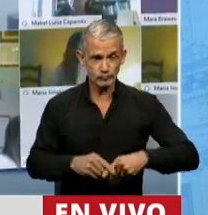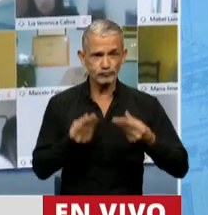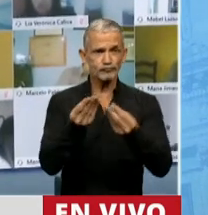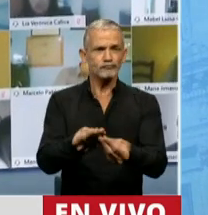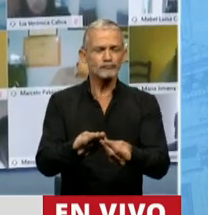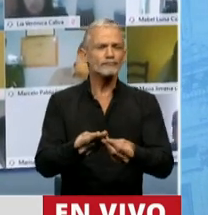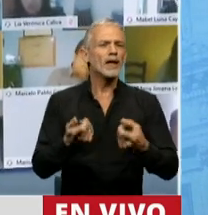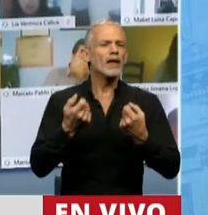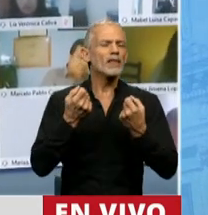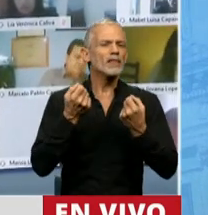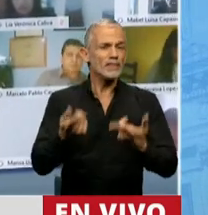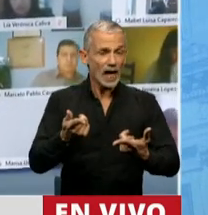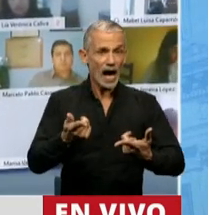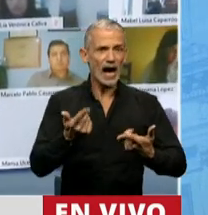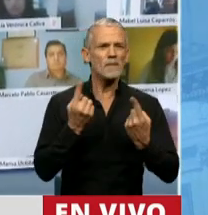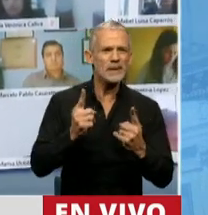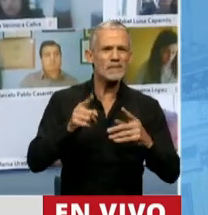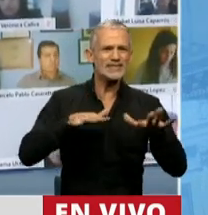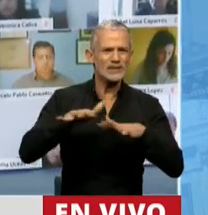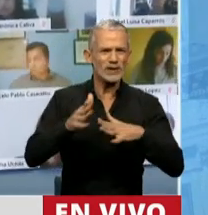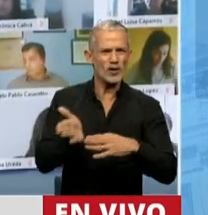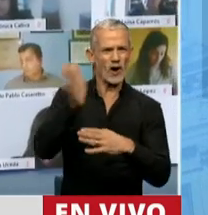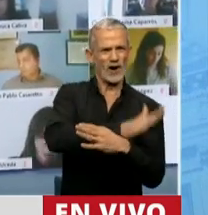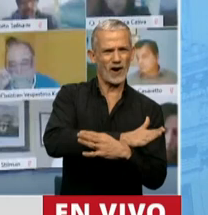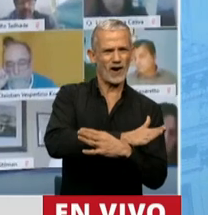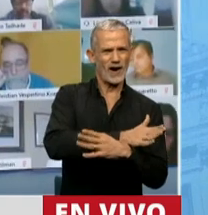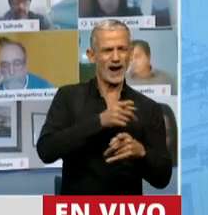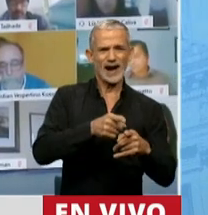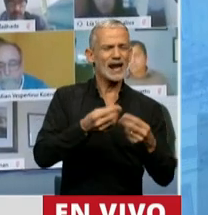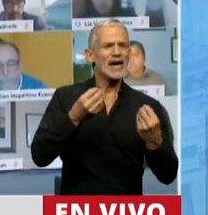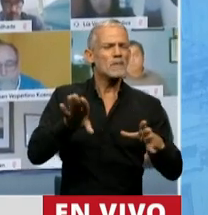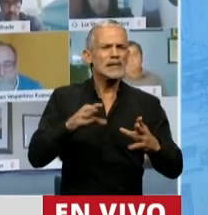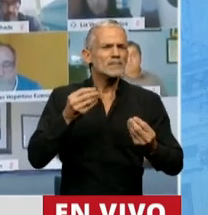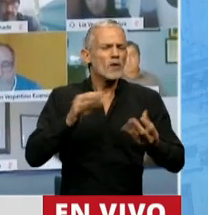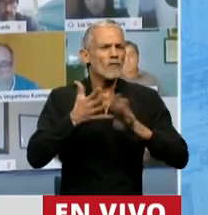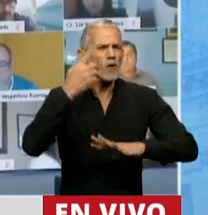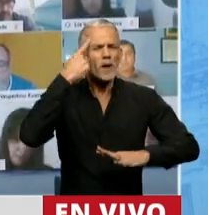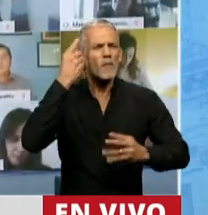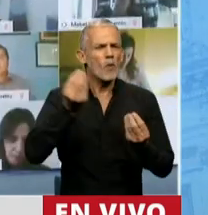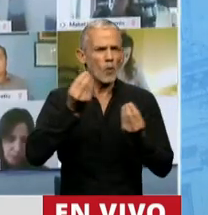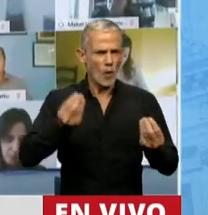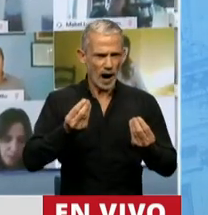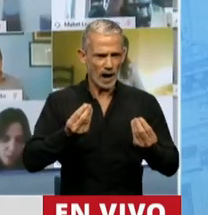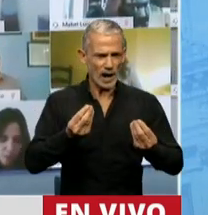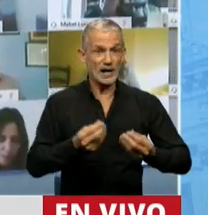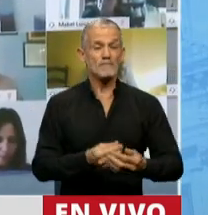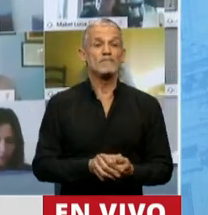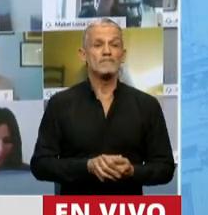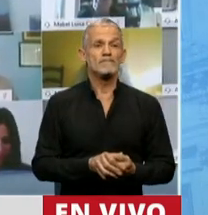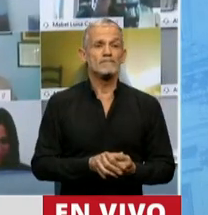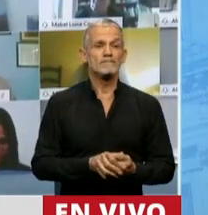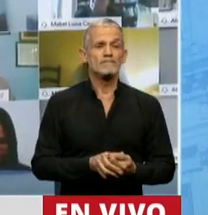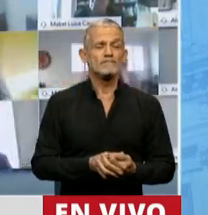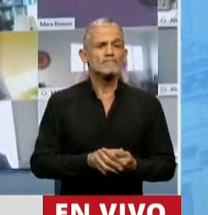restituir la situación original, partiendo de un criterio que con